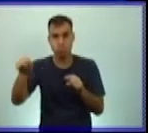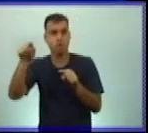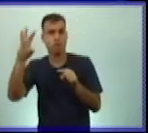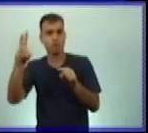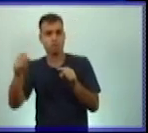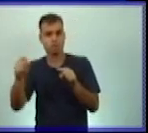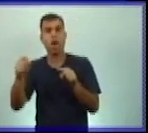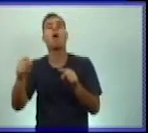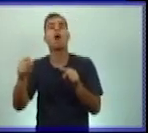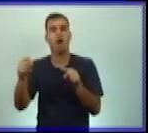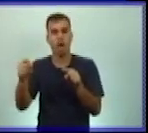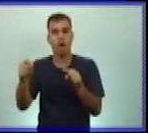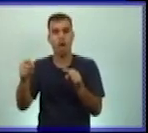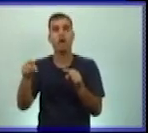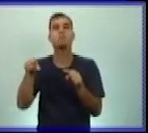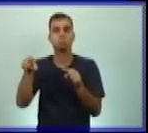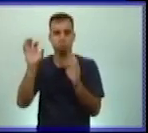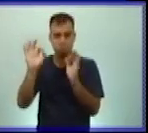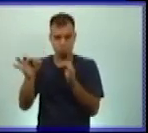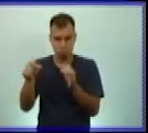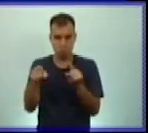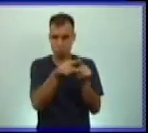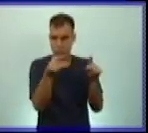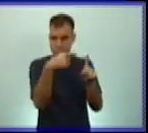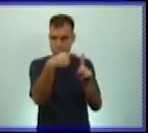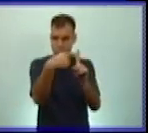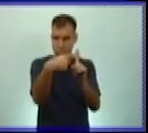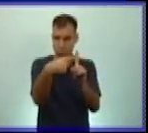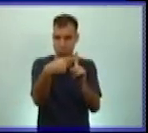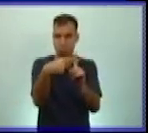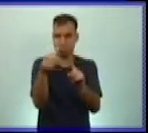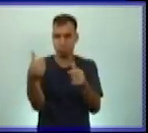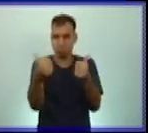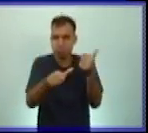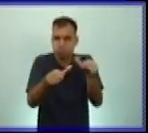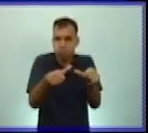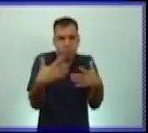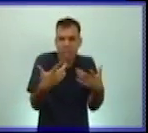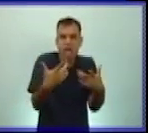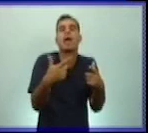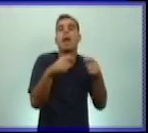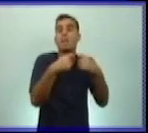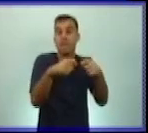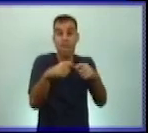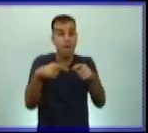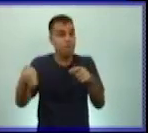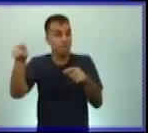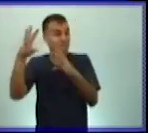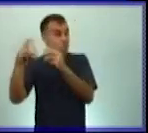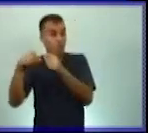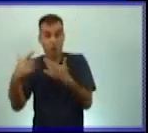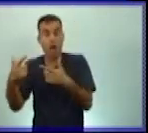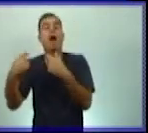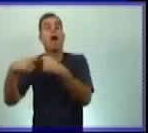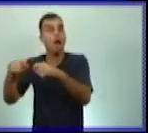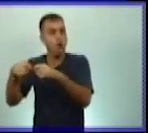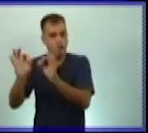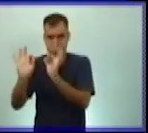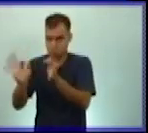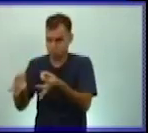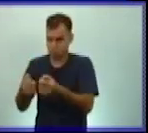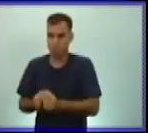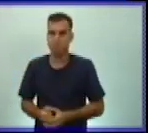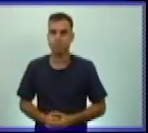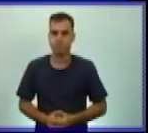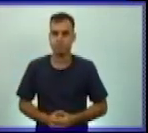analizamos del dioxígeno, la reacción con metales, ¿verdad? Por tanto, se forma un óxido metálico que en este caso es el óxido